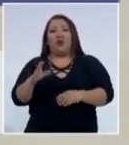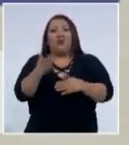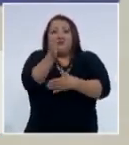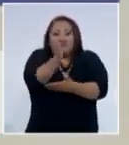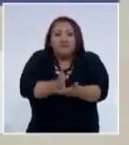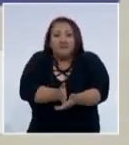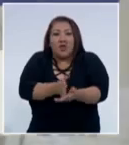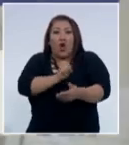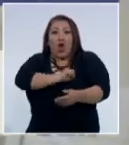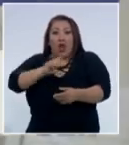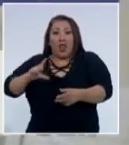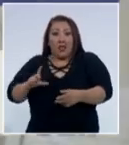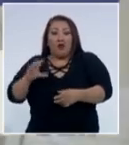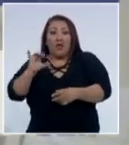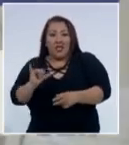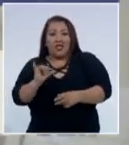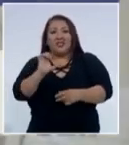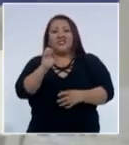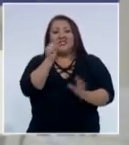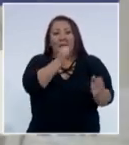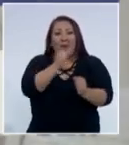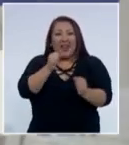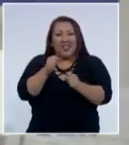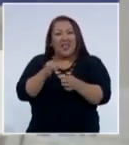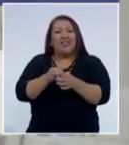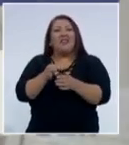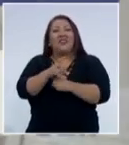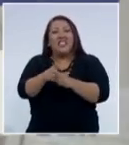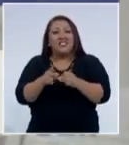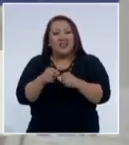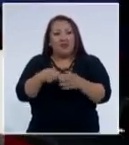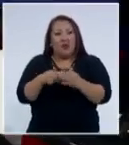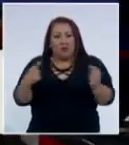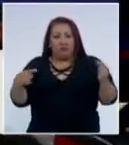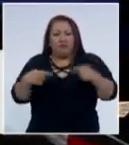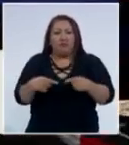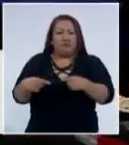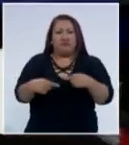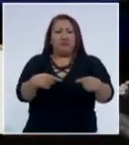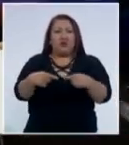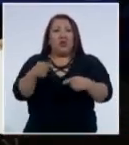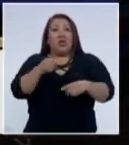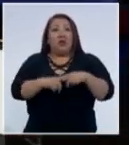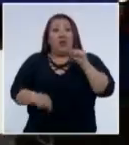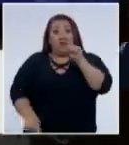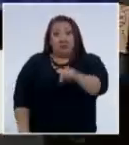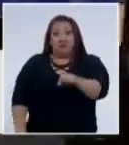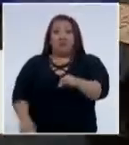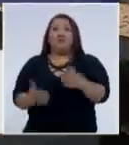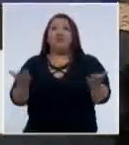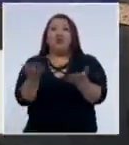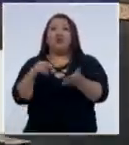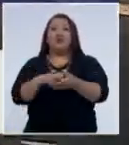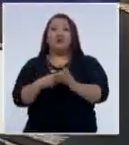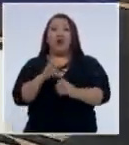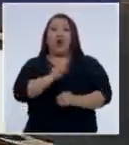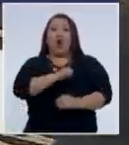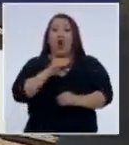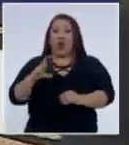Porres y Los Olivos. Por eso llegaron hasta ahí. Y el operativo ellos lo hacen en Los